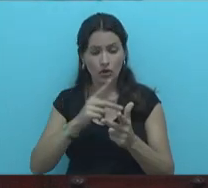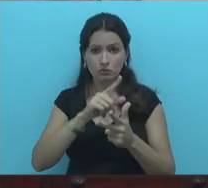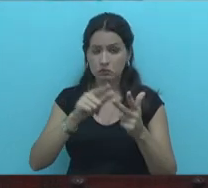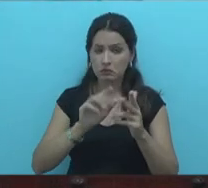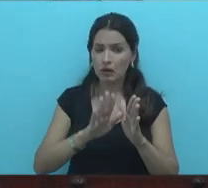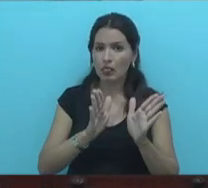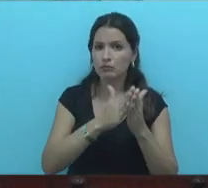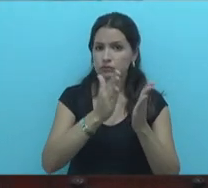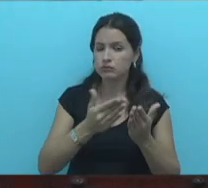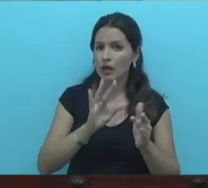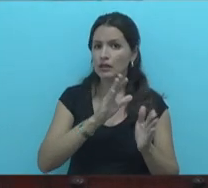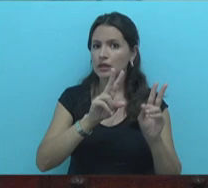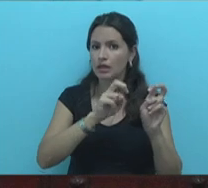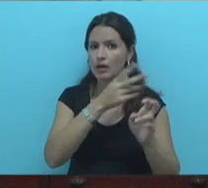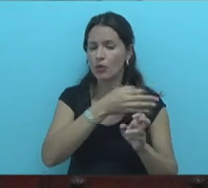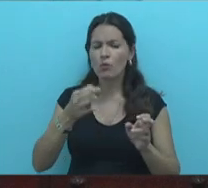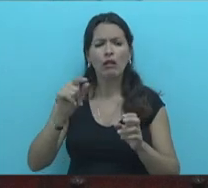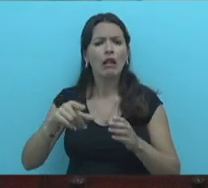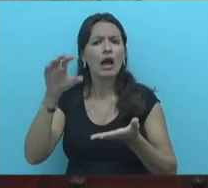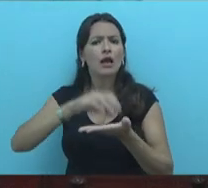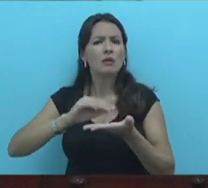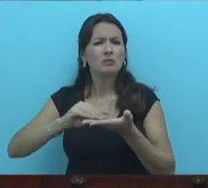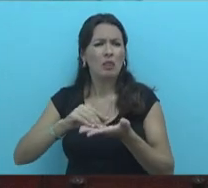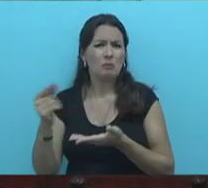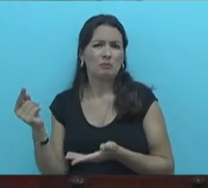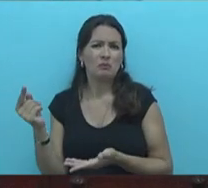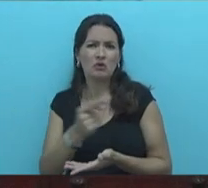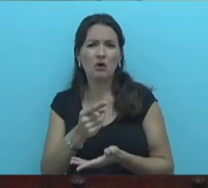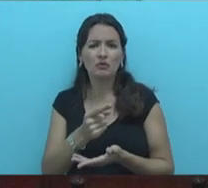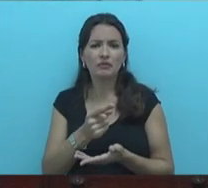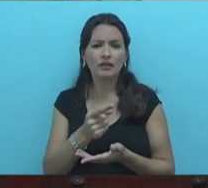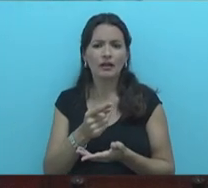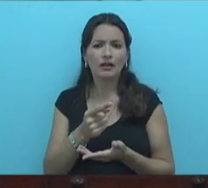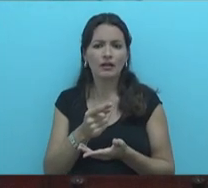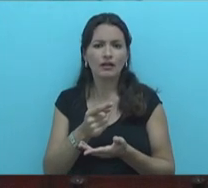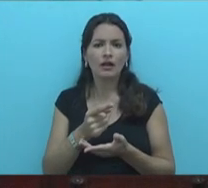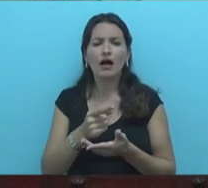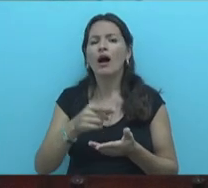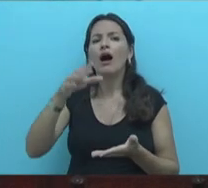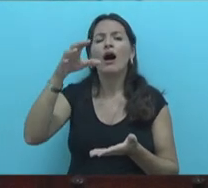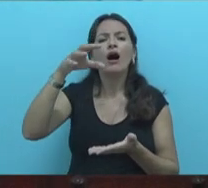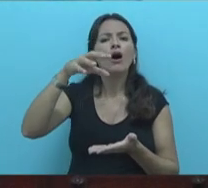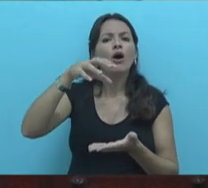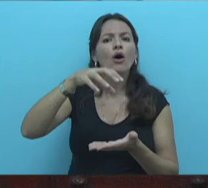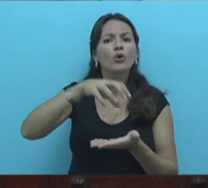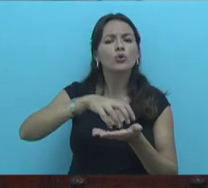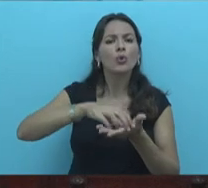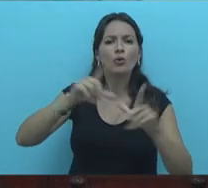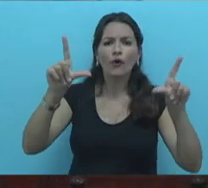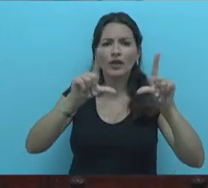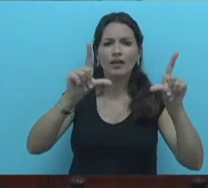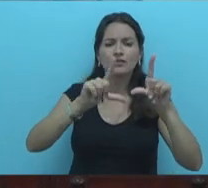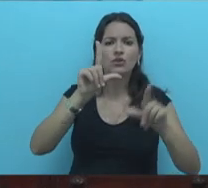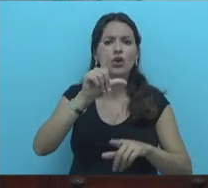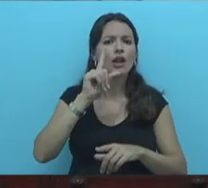esta Cámara manifiesta su más firme rechazo a la actitud tomada por las autoridades de Televisión Litoral Sociedad Anónima, propietaria de